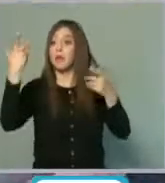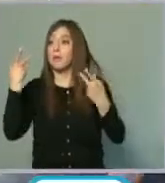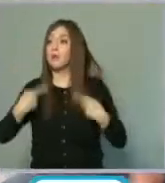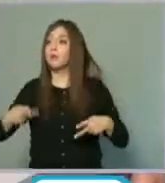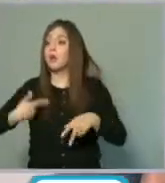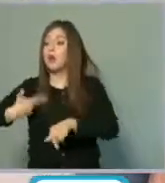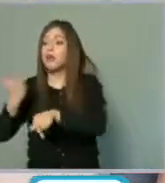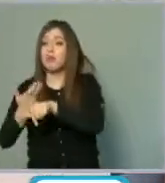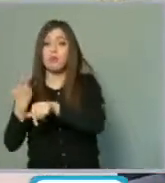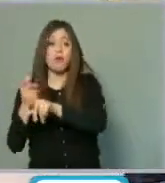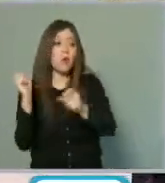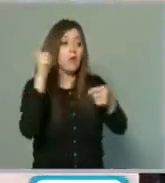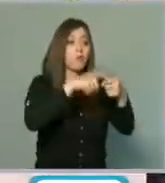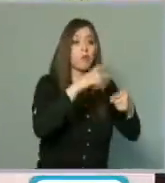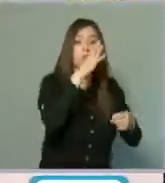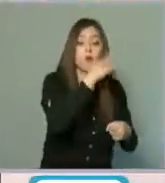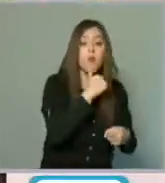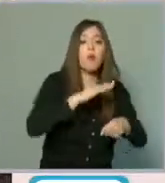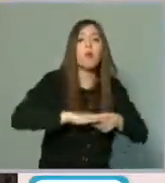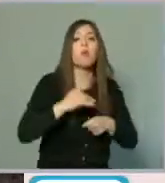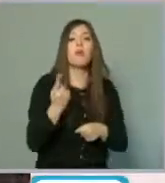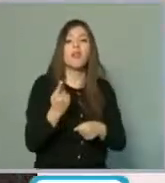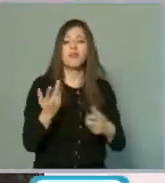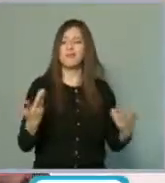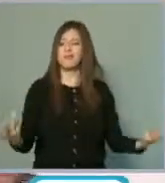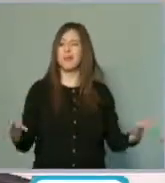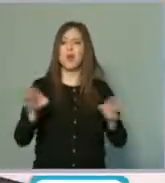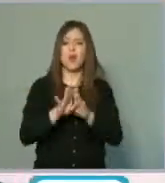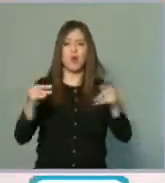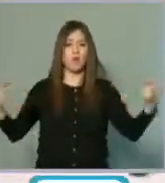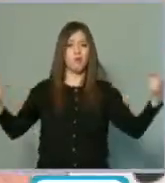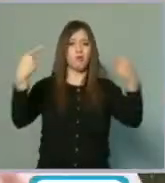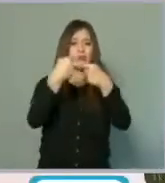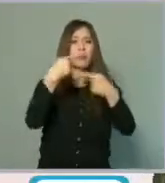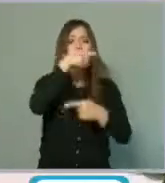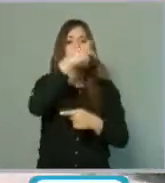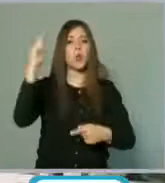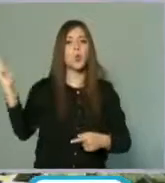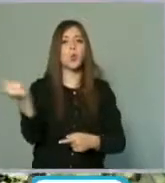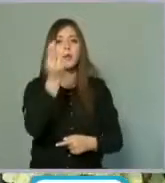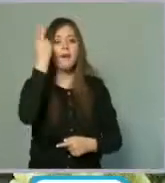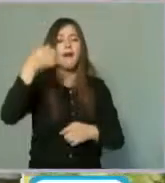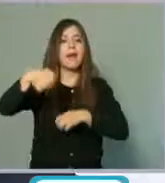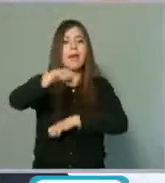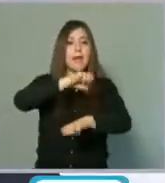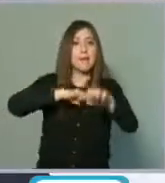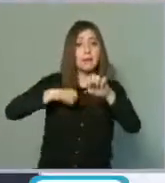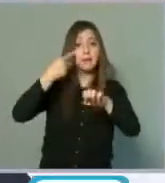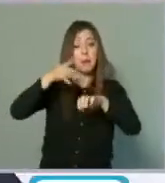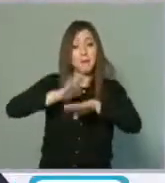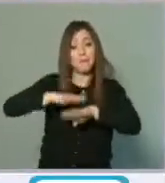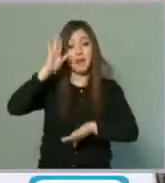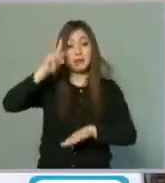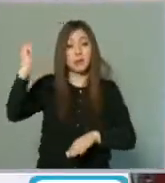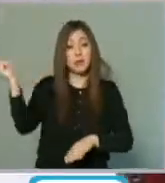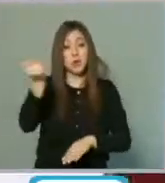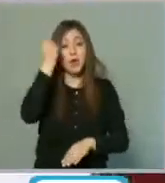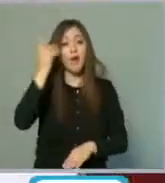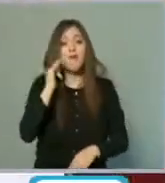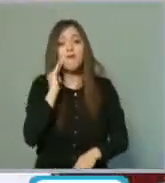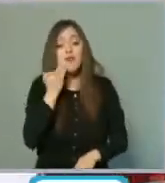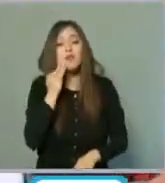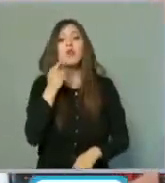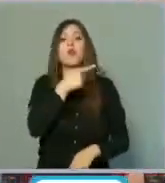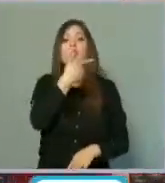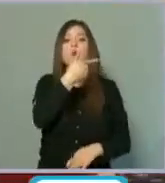también hay mucha gente que está en contra de este discurso. Hay muchas, las universidades, las grandes empresas de tecnología como Facebook, Google, demás, las